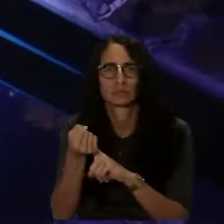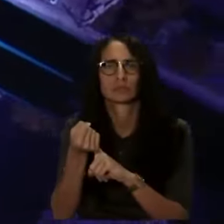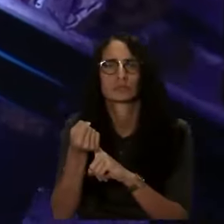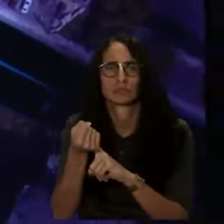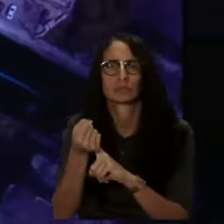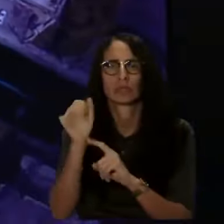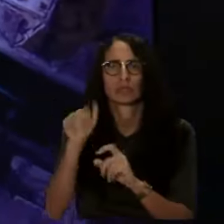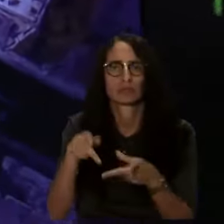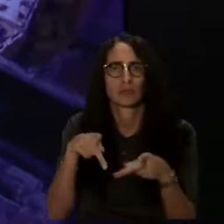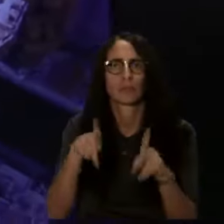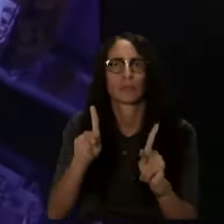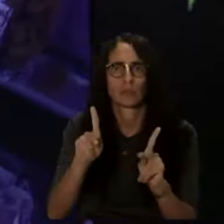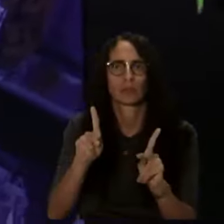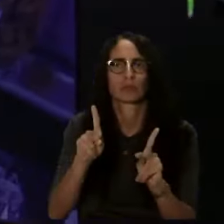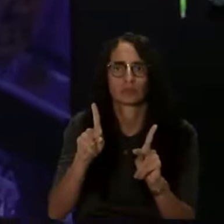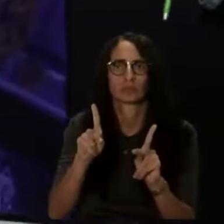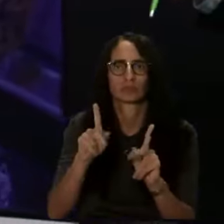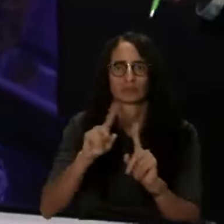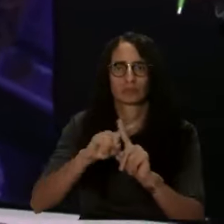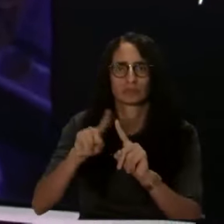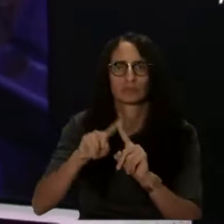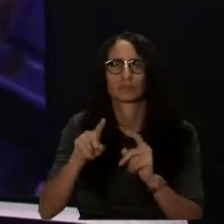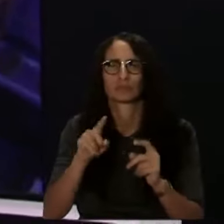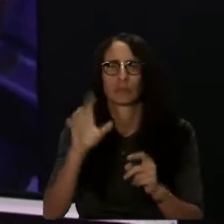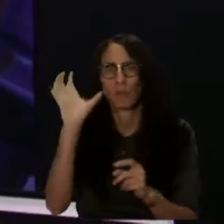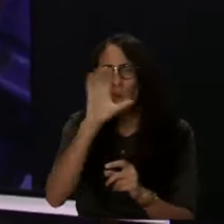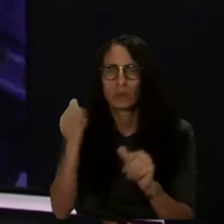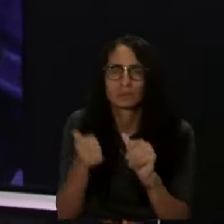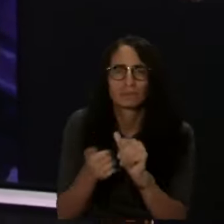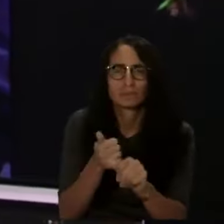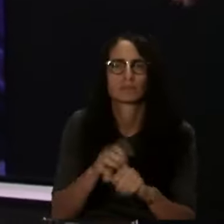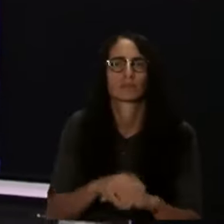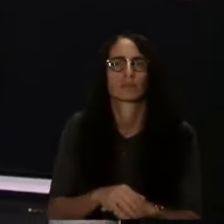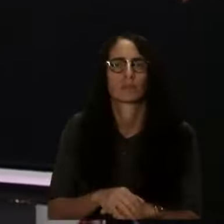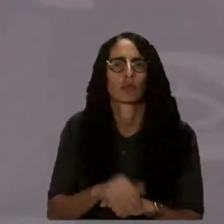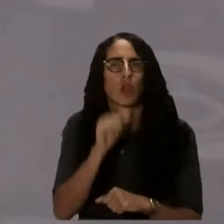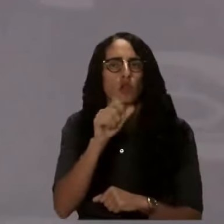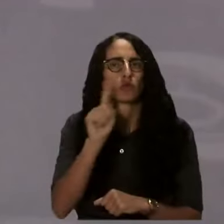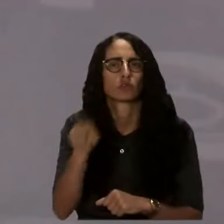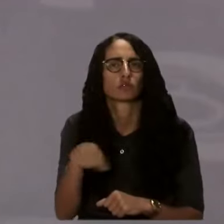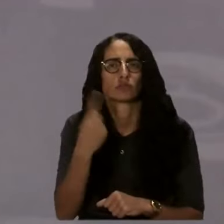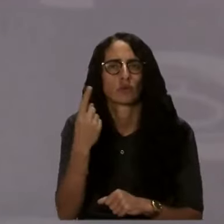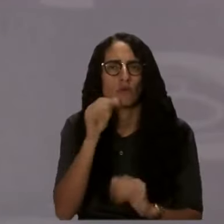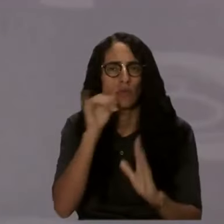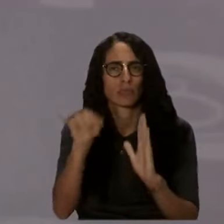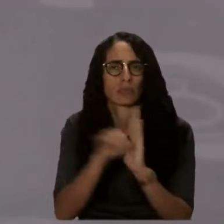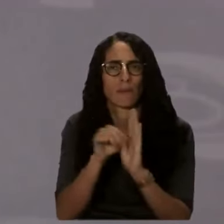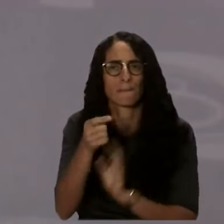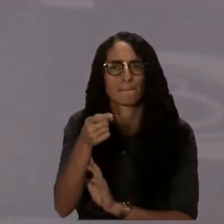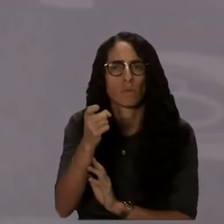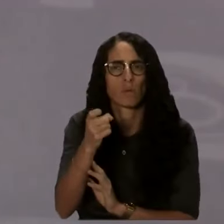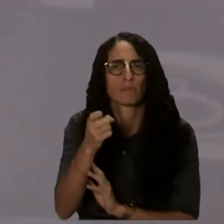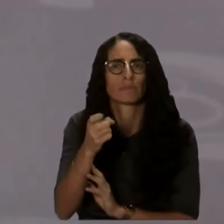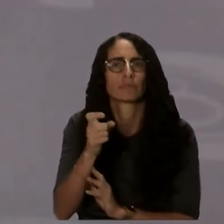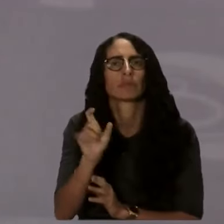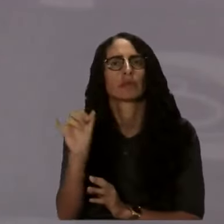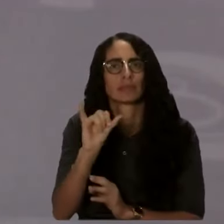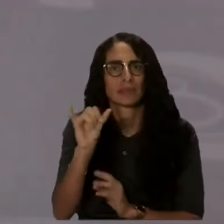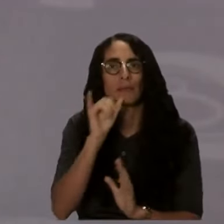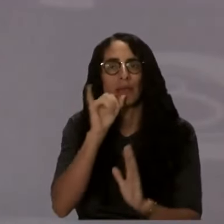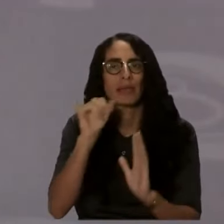permite una herramienta adicional de poder incluso no solamente es que se identifica el disparo que pudieras también